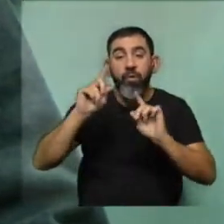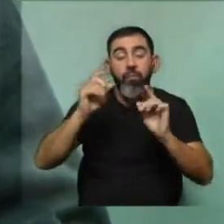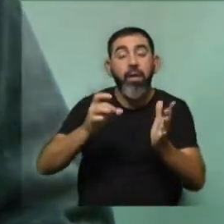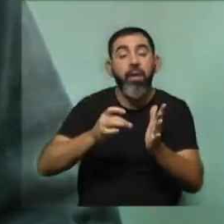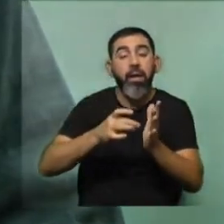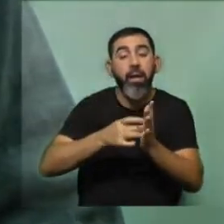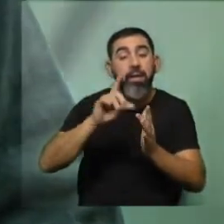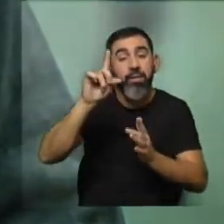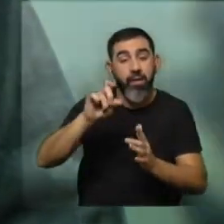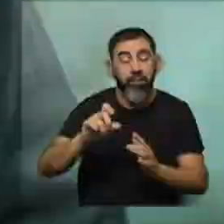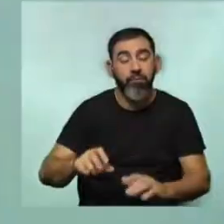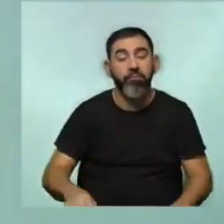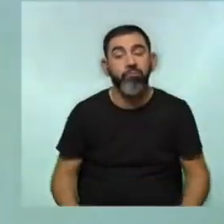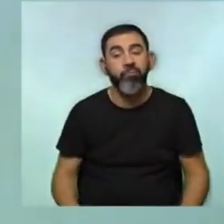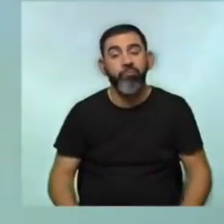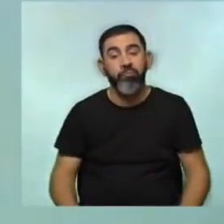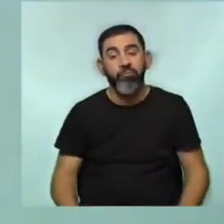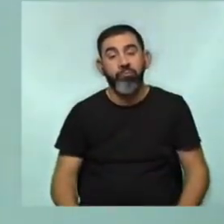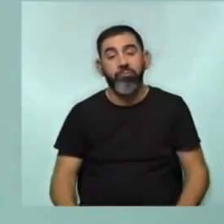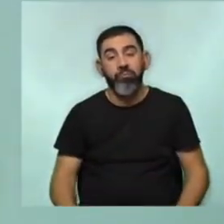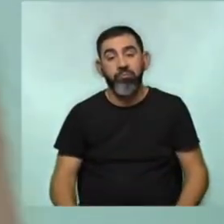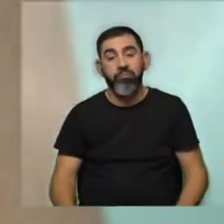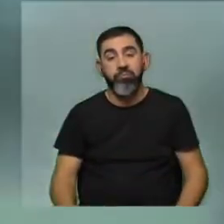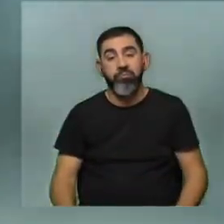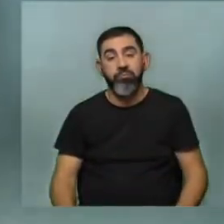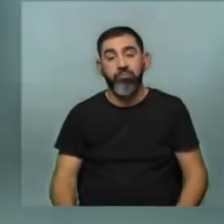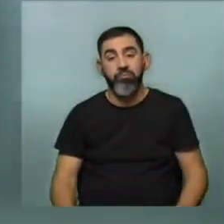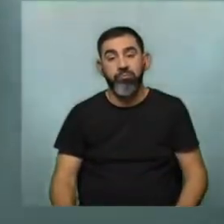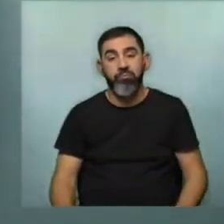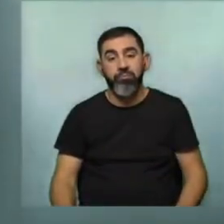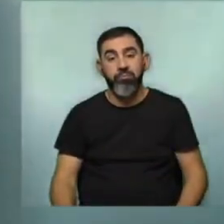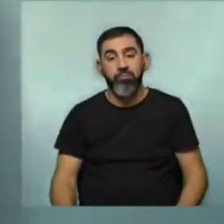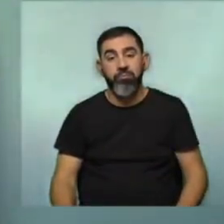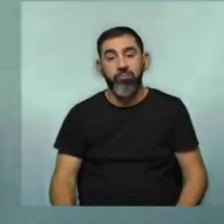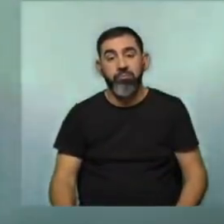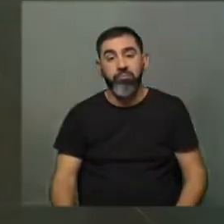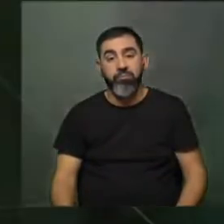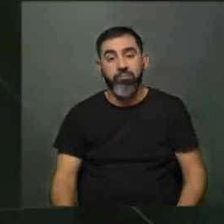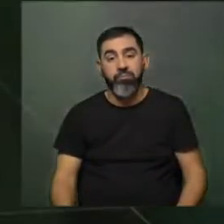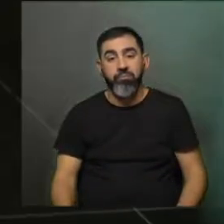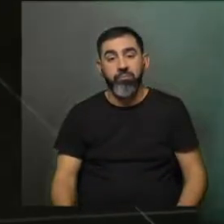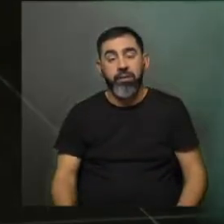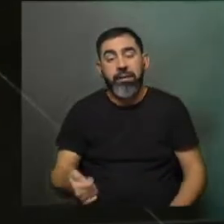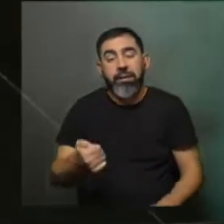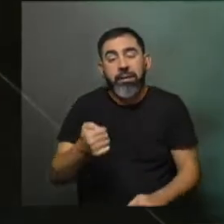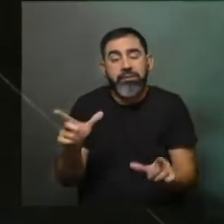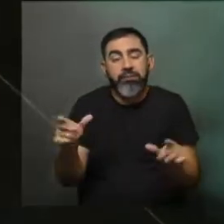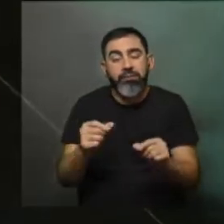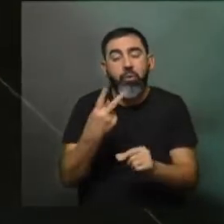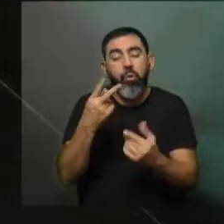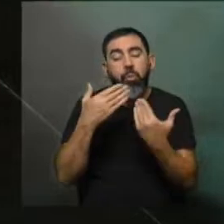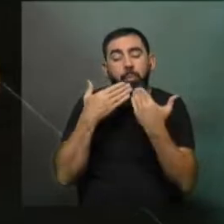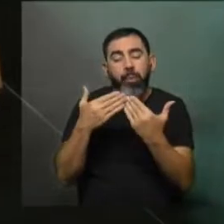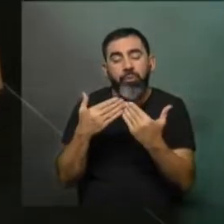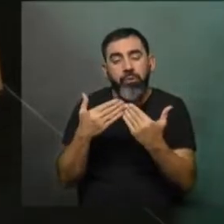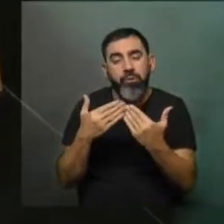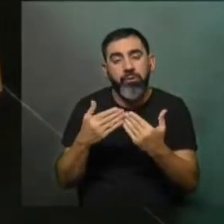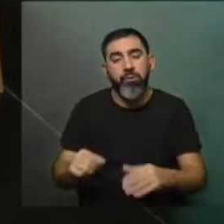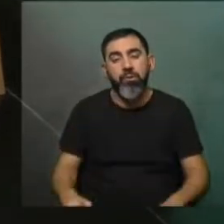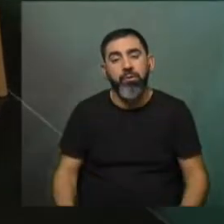calidad. Danilo, en pocos instantes, pues ya estamos volados de tiempo, pero dos preguntas.